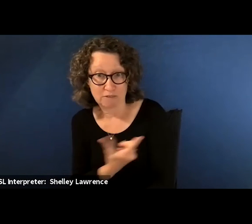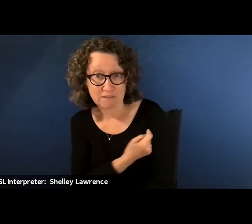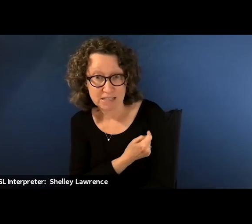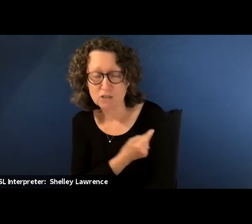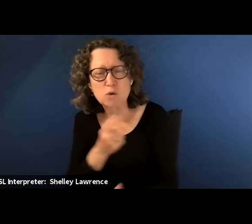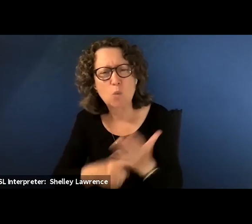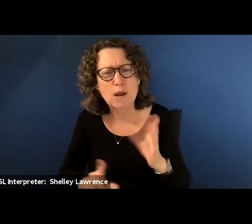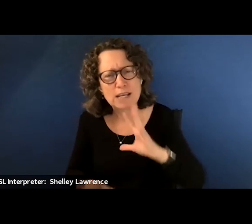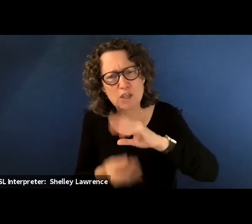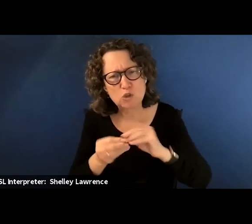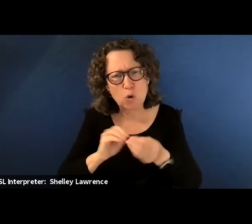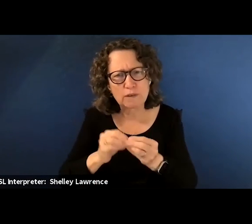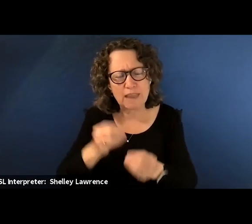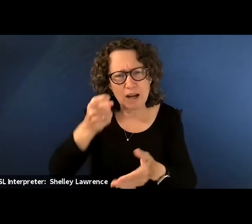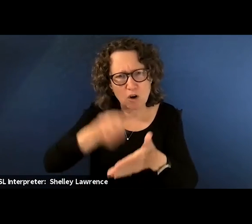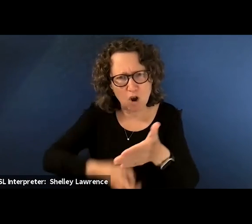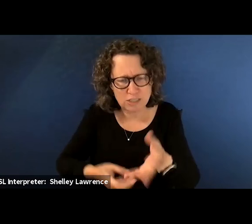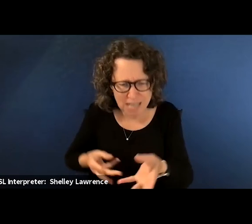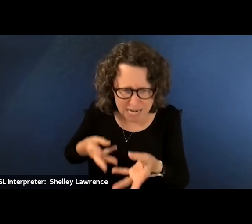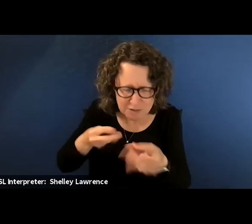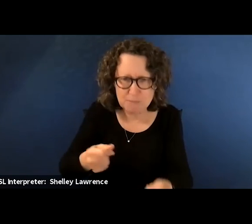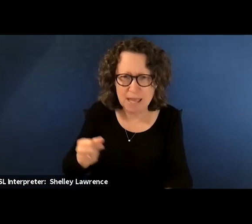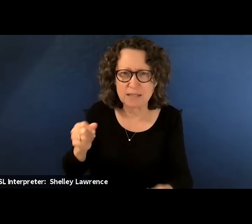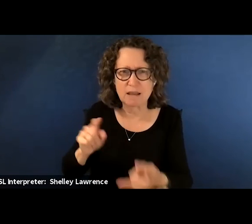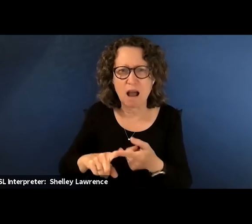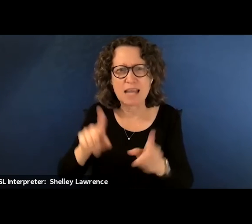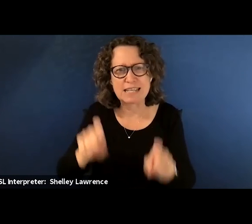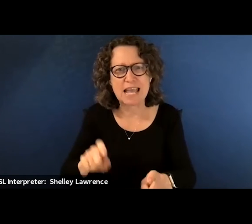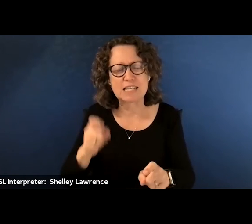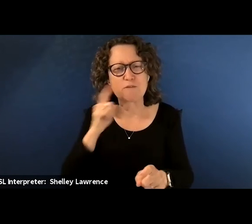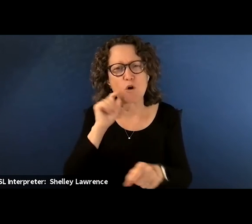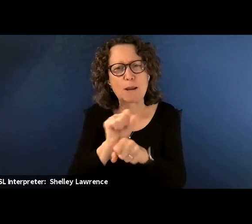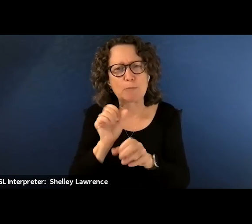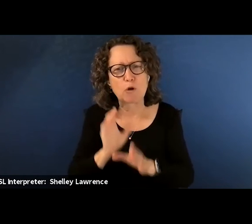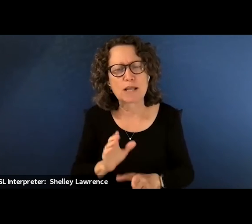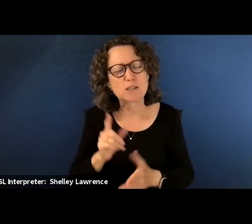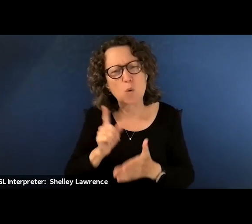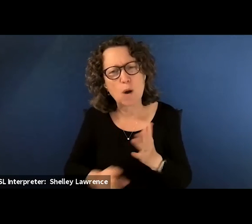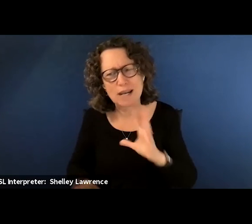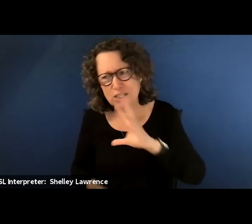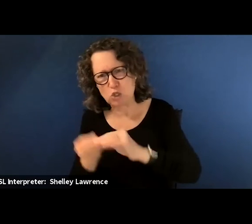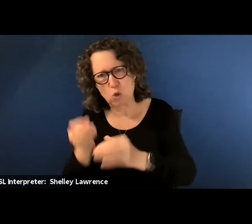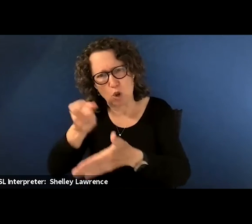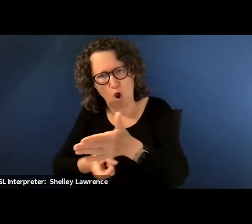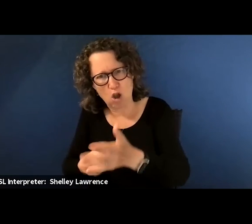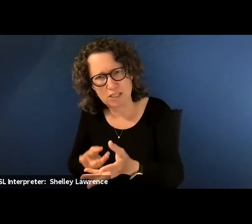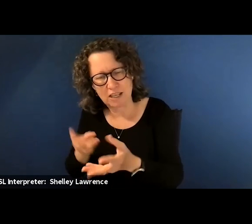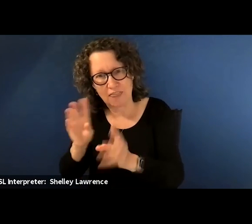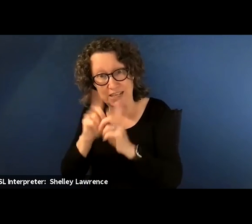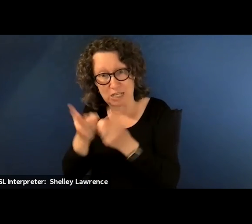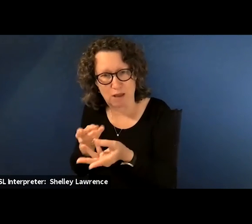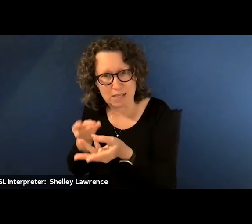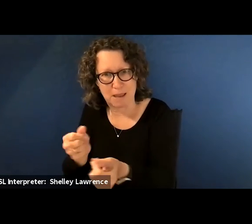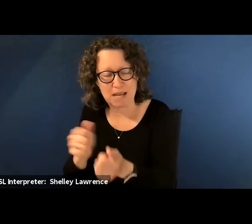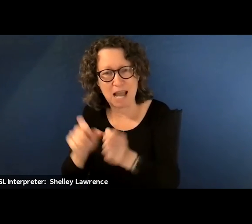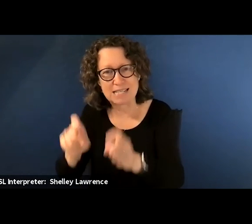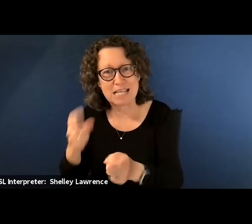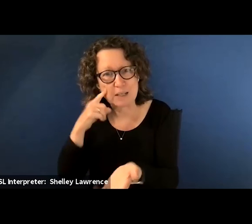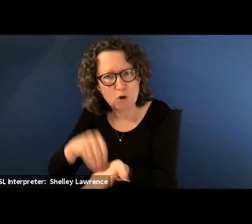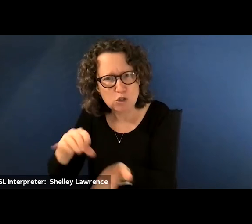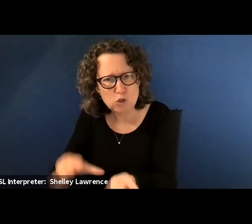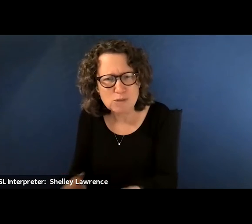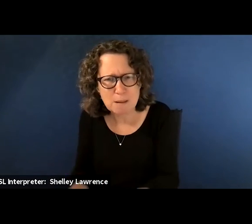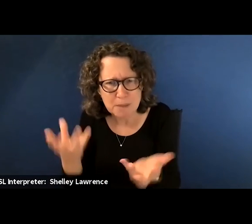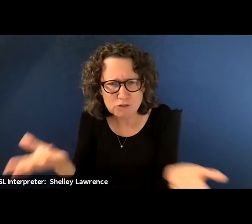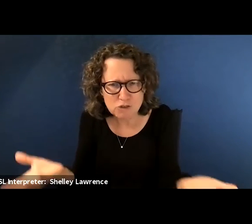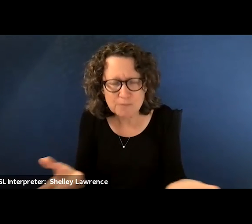los empleados porque no quieren pagar por las pruebas? Me pregunto cuál es la cantidad de dinero que ha gastado el